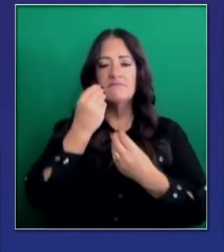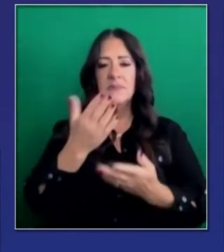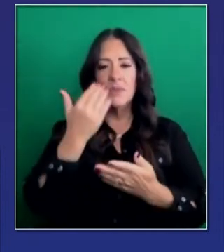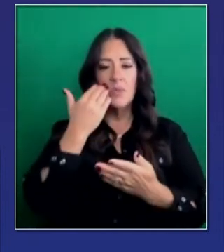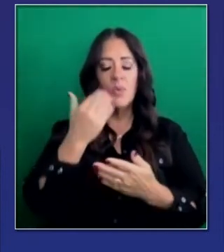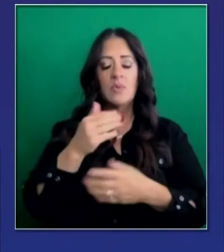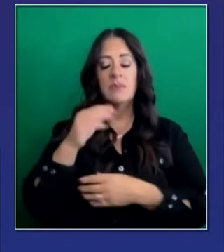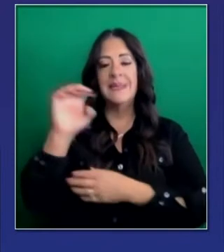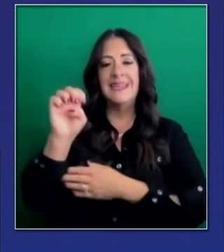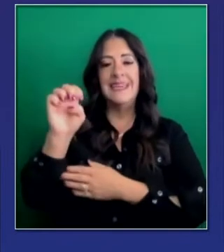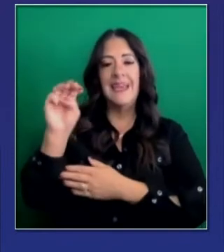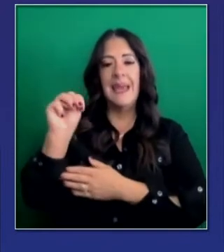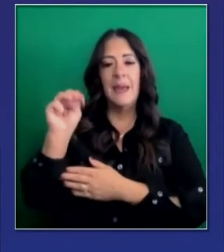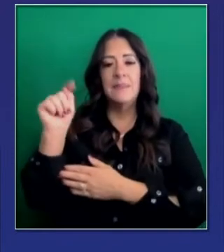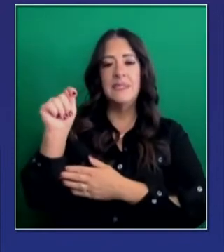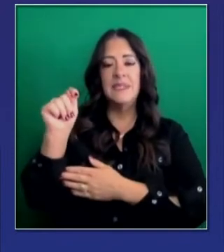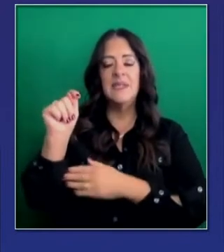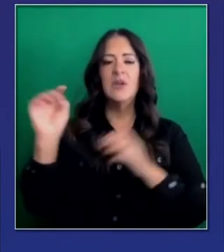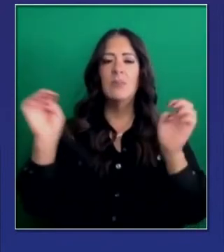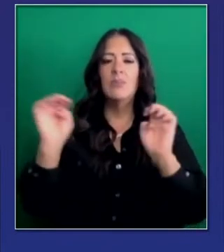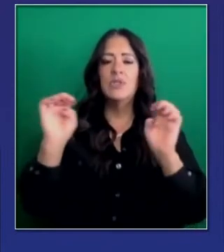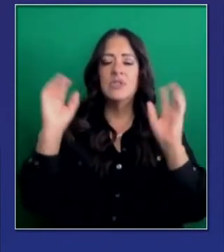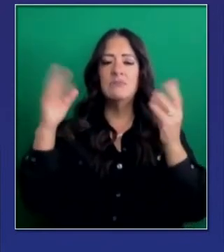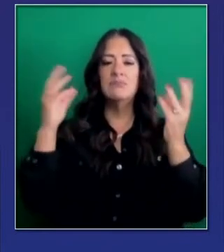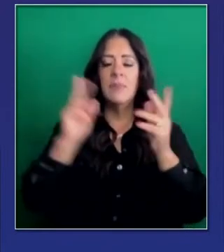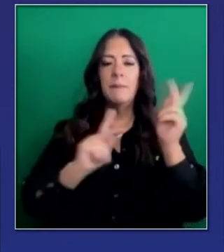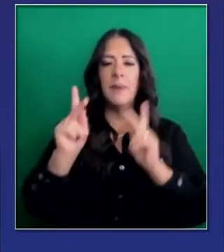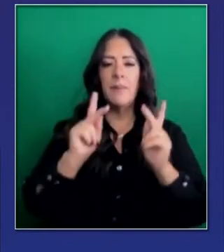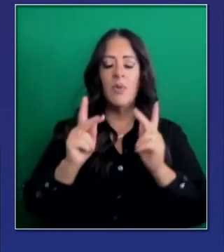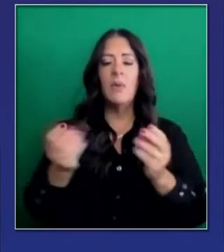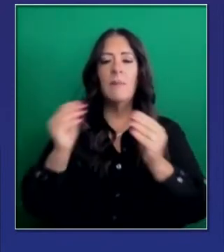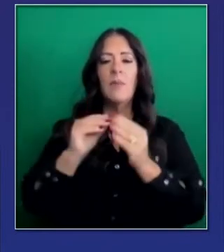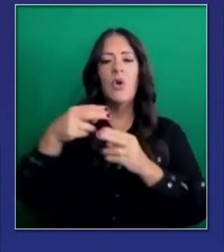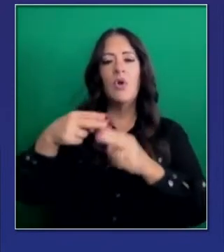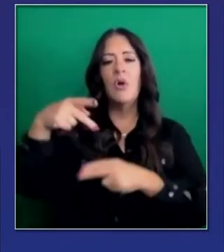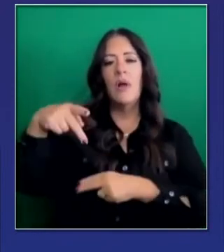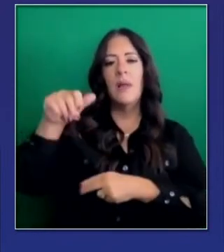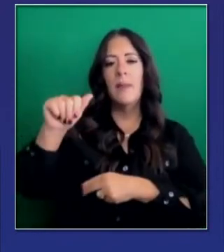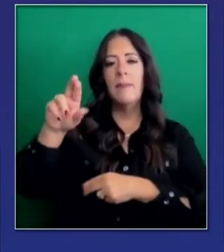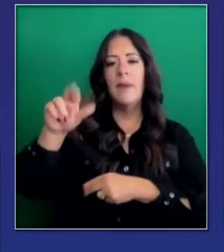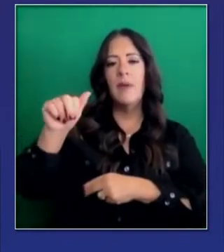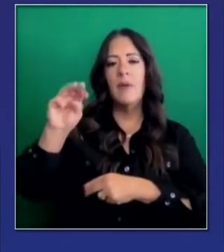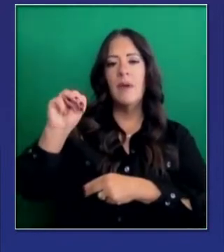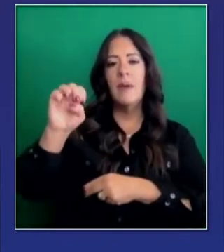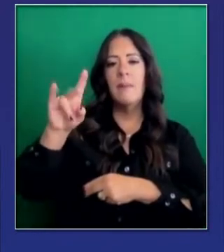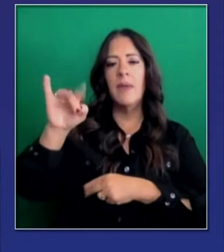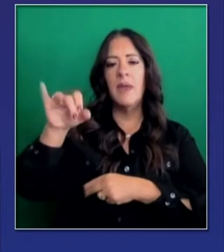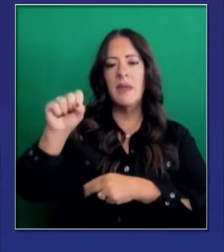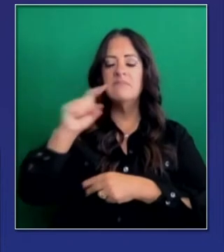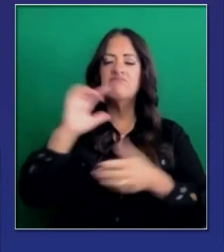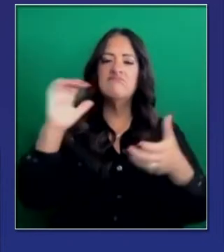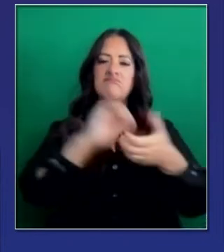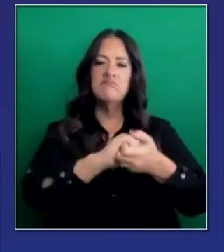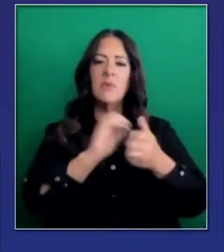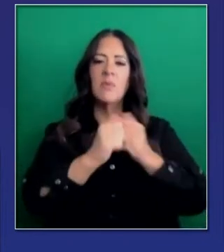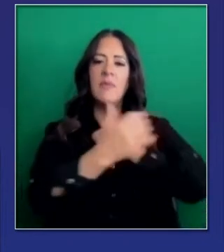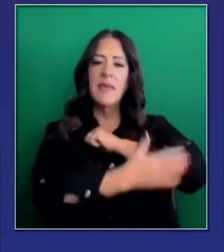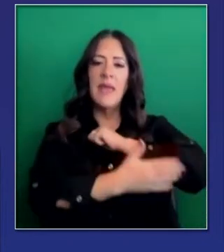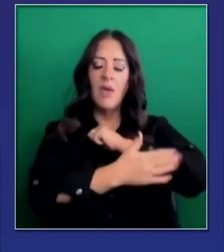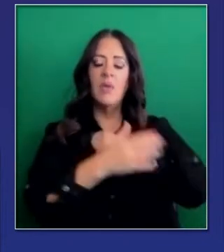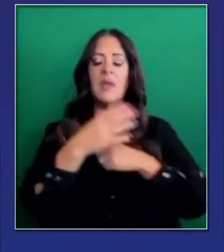ahora los paramédicos asistentes de cuidado de emergencia oficiales del condado